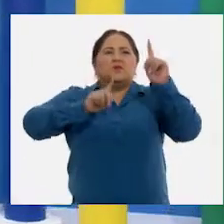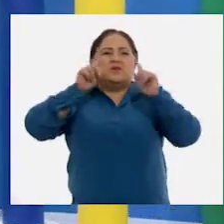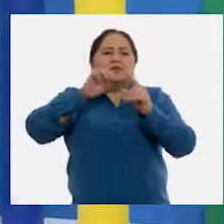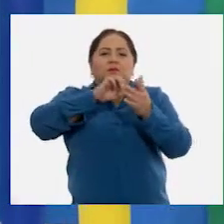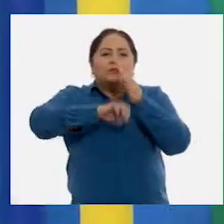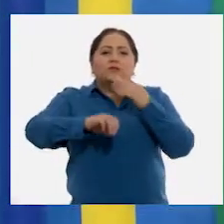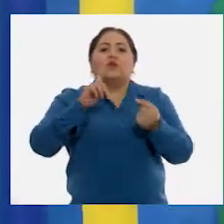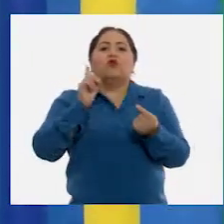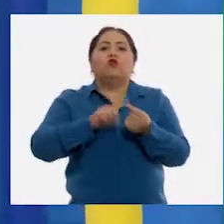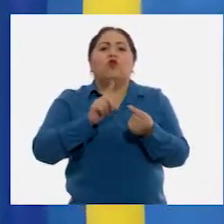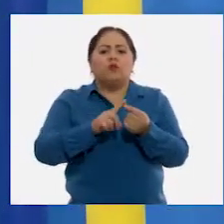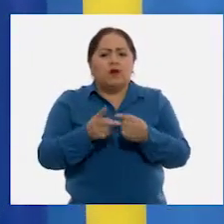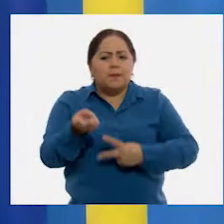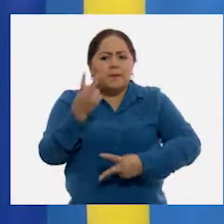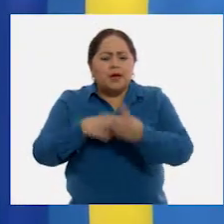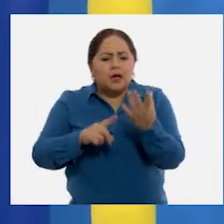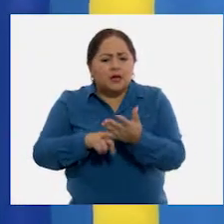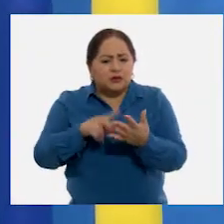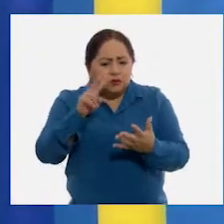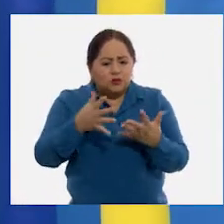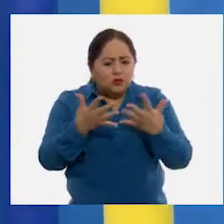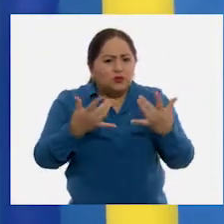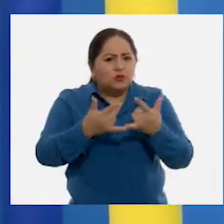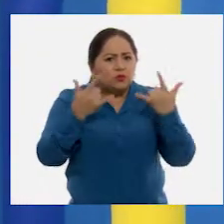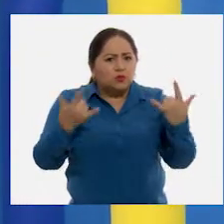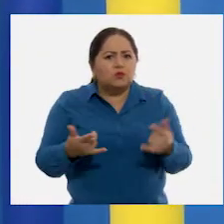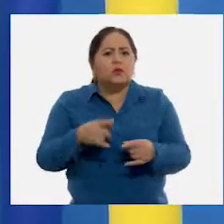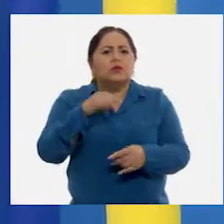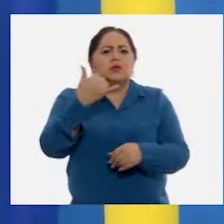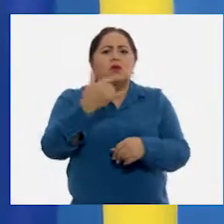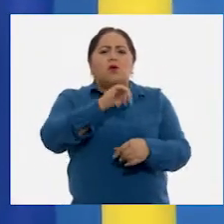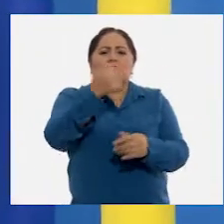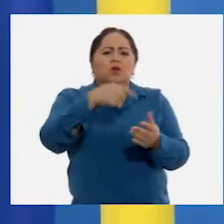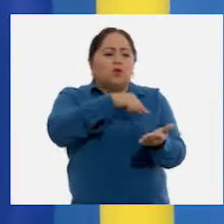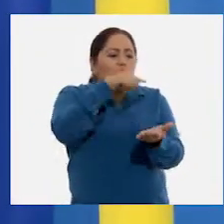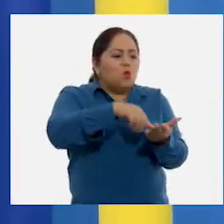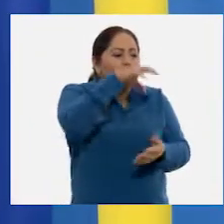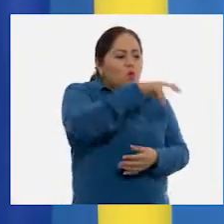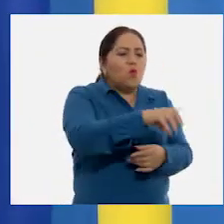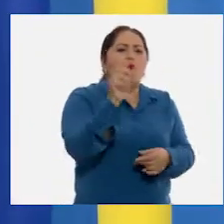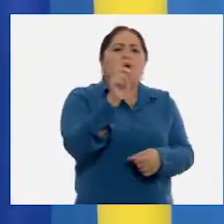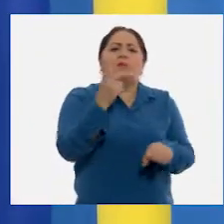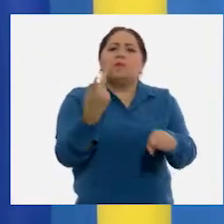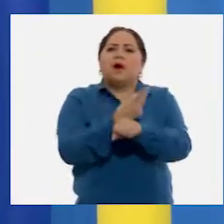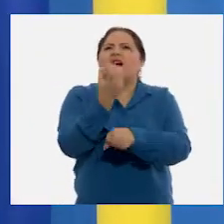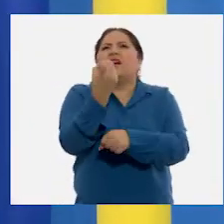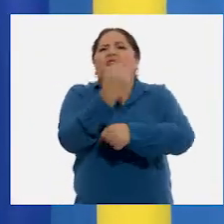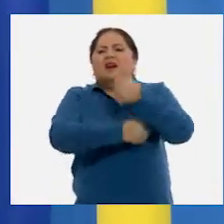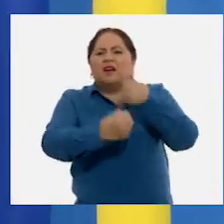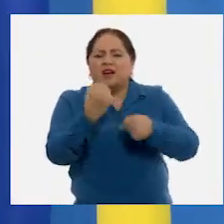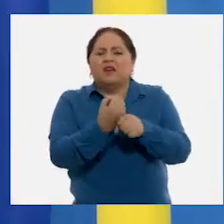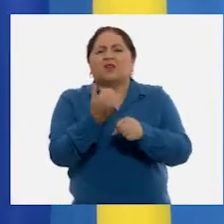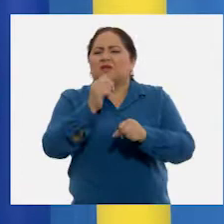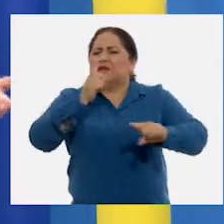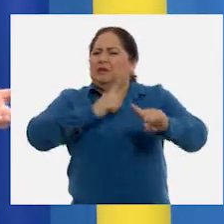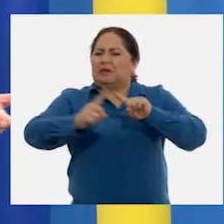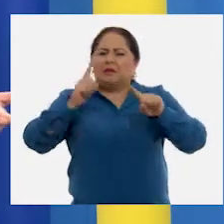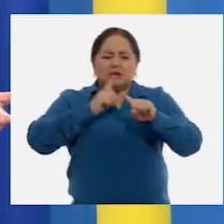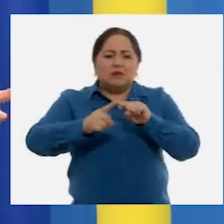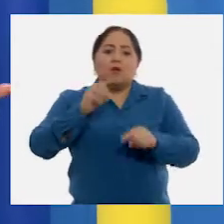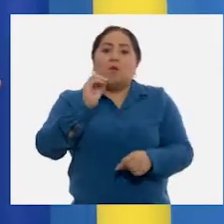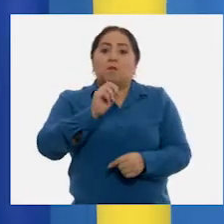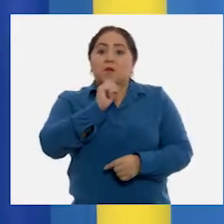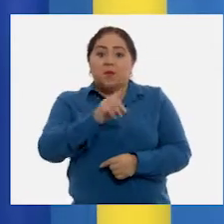decir, en dónde se desarrollan los hechos, su ubicación temporal, es decir, cuándo suceden, en distintos momentos o a un